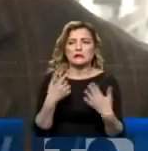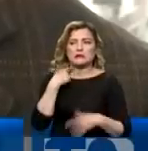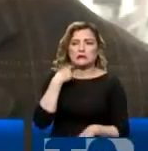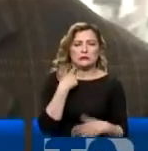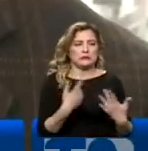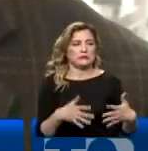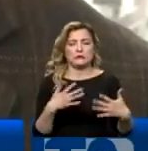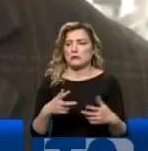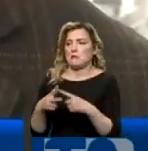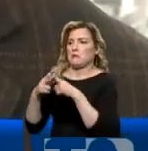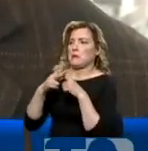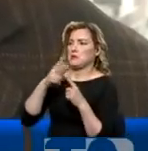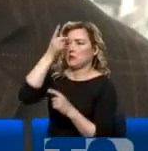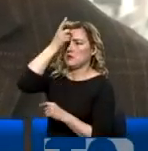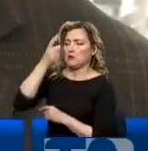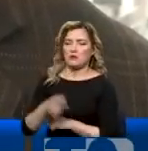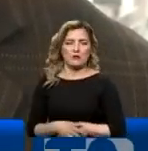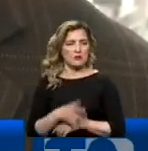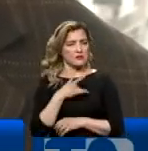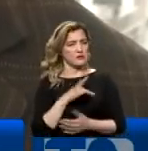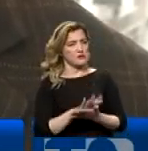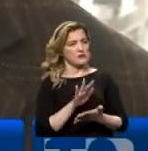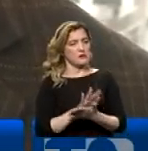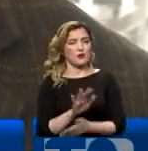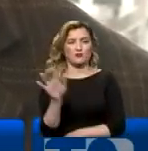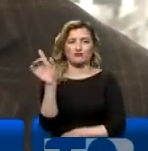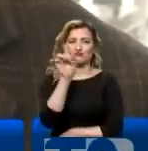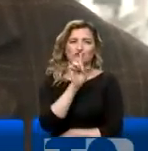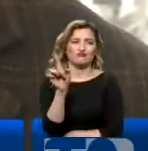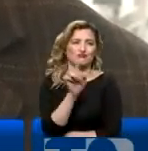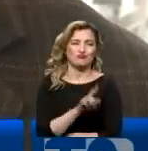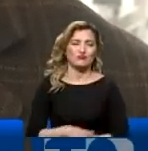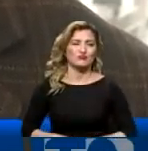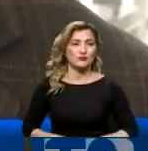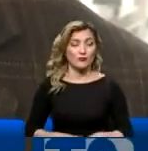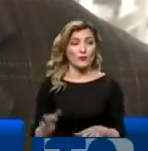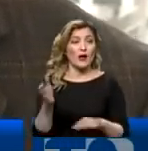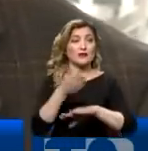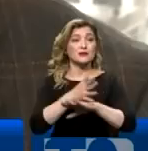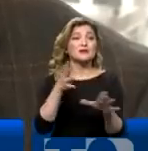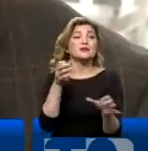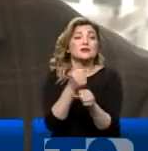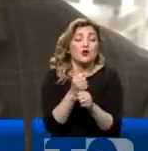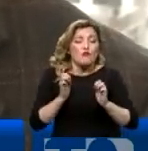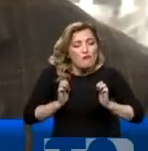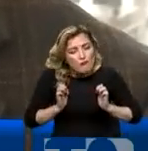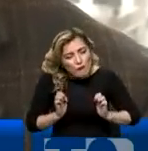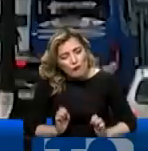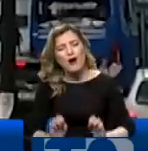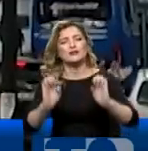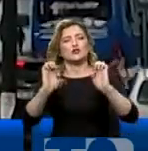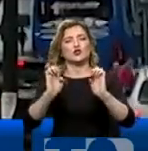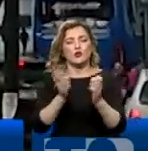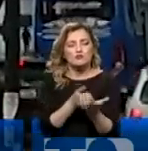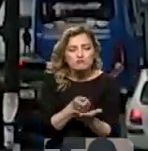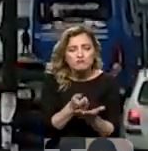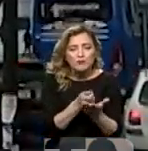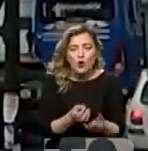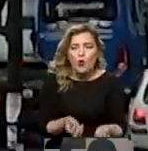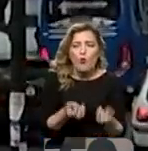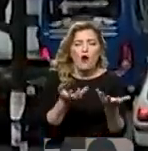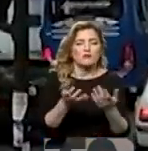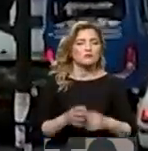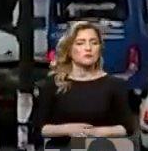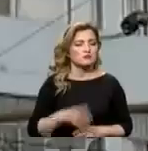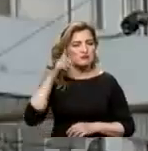por más deuda, no me quedo tranquilo, porque lo que debió haberse hecho es un esfuerzo adicional en el gasto. Lo cierto es que el